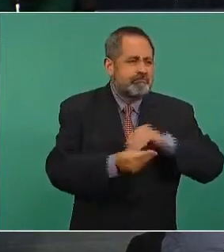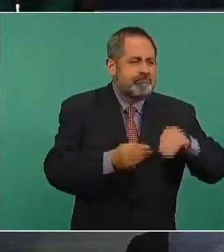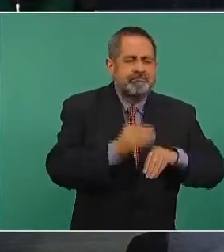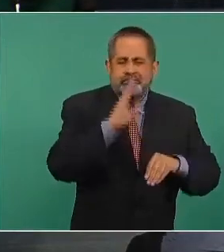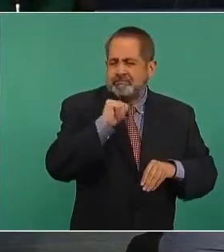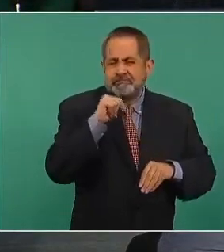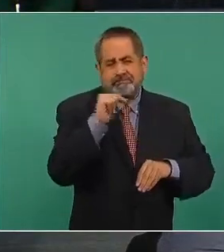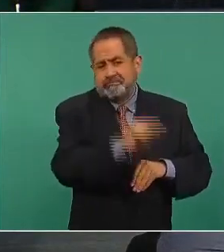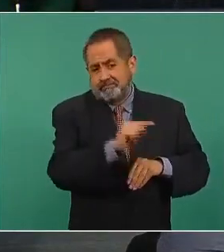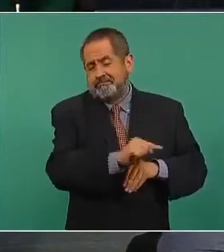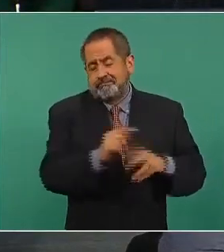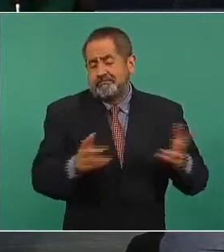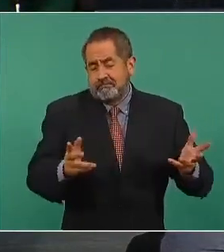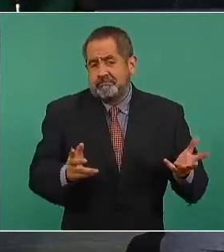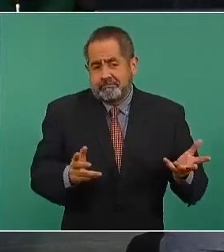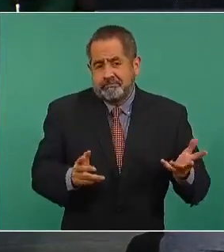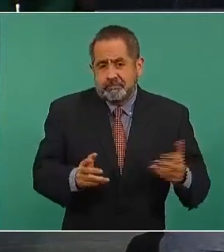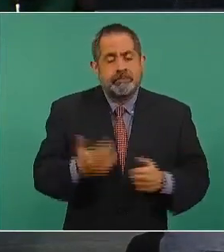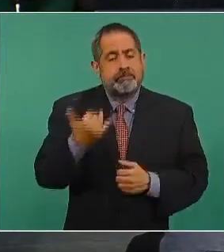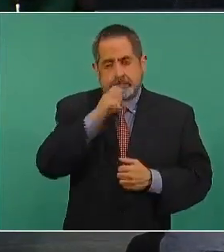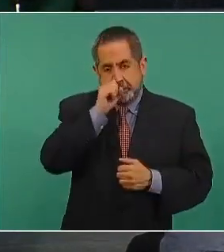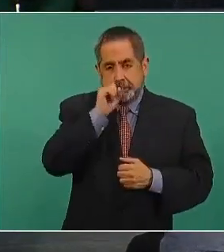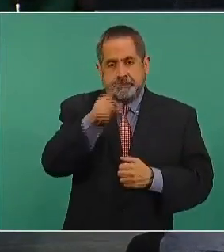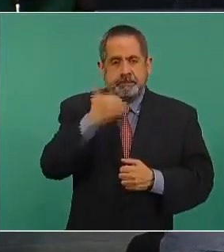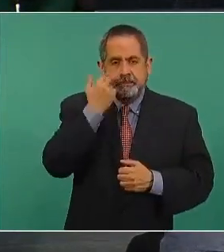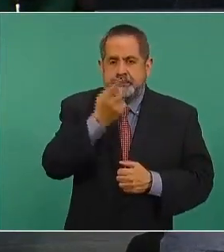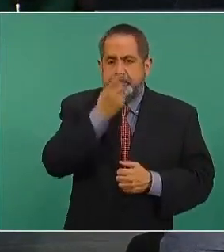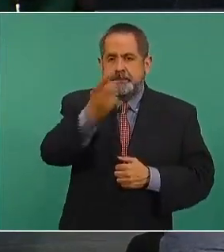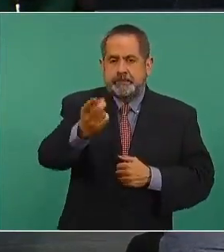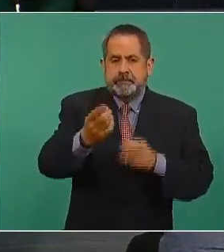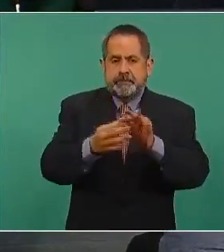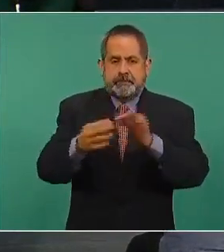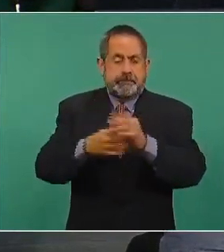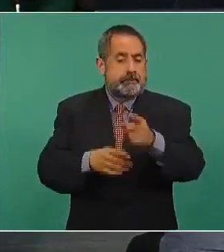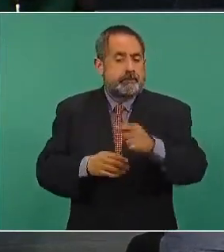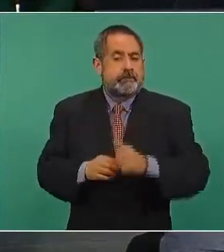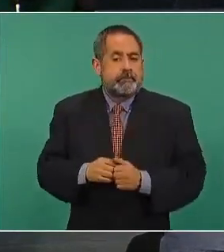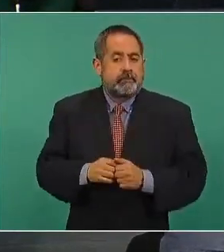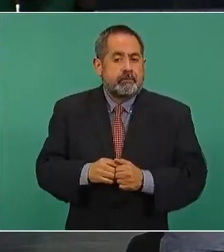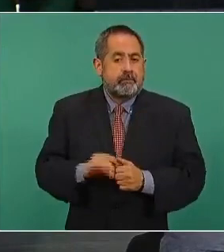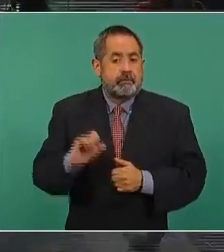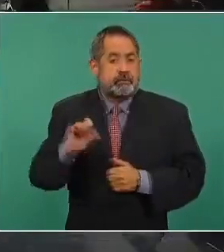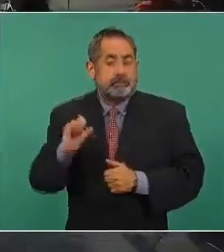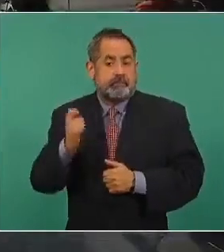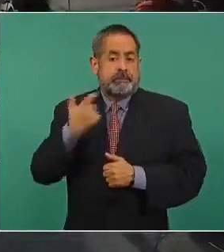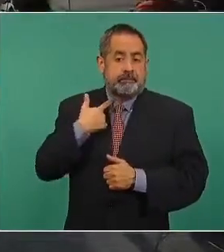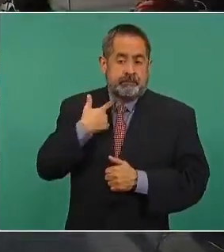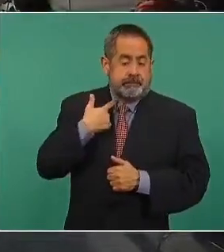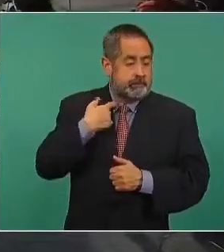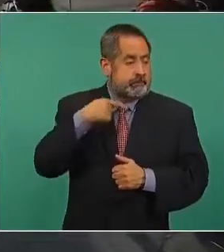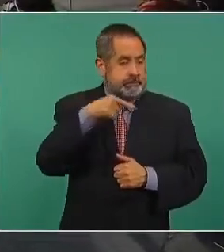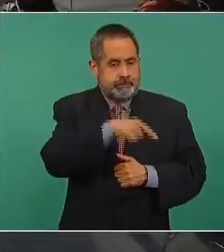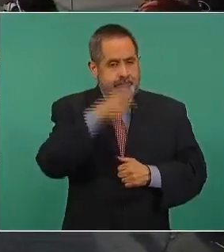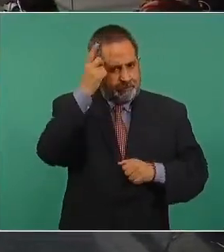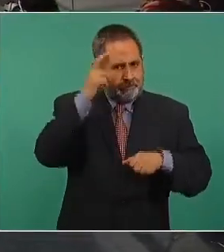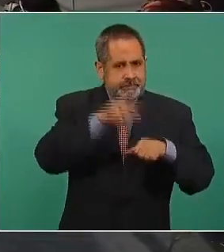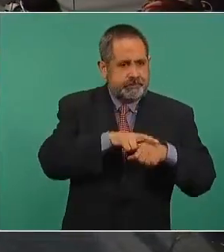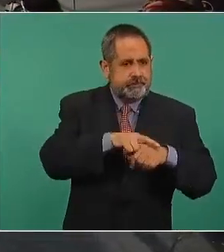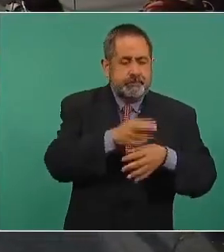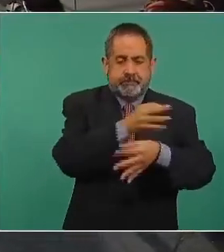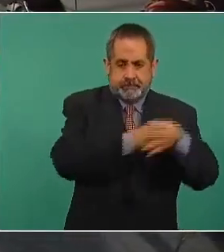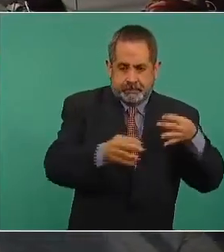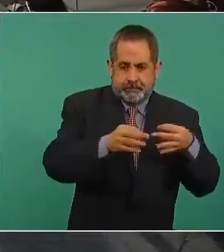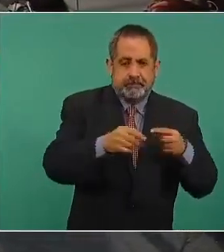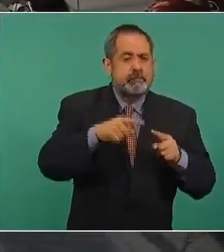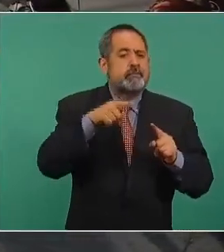directiva. Y también, presidente, pues le quiero comentar que el que estaba en su lugar, pues ahorita es nada